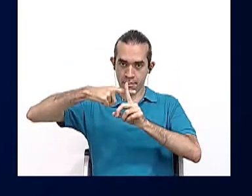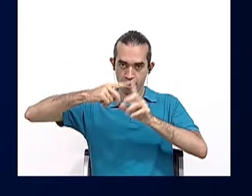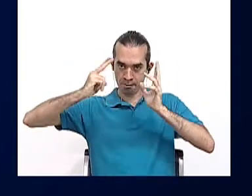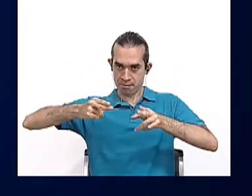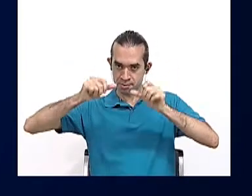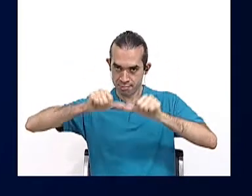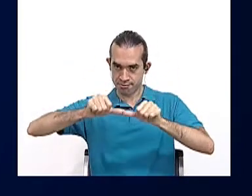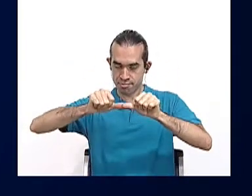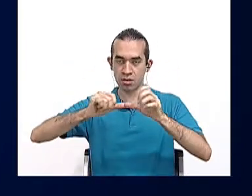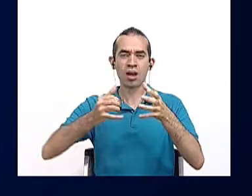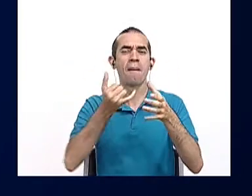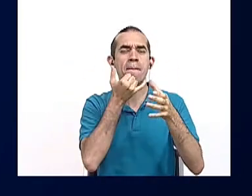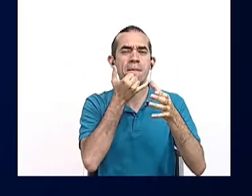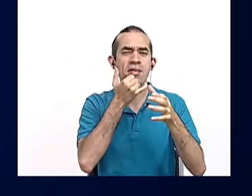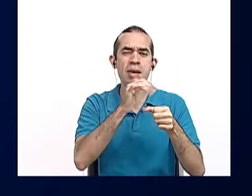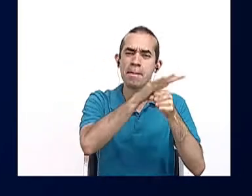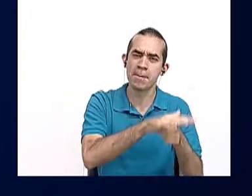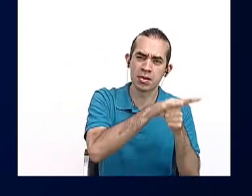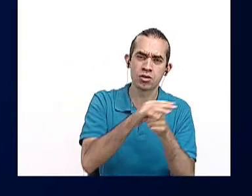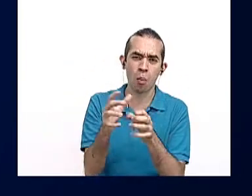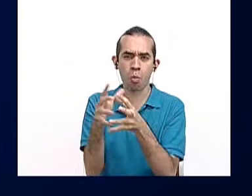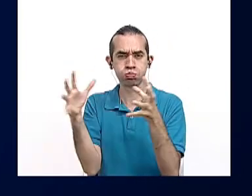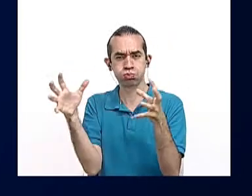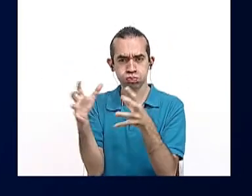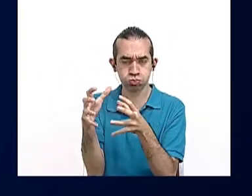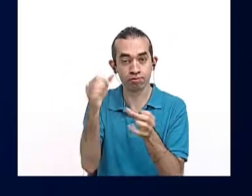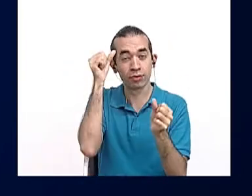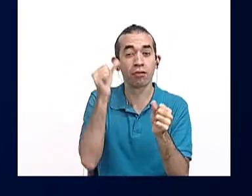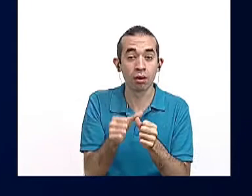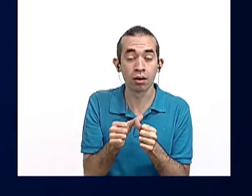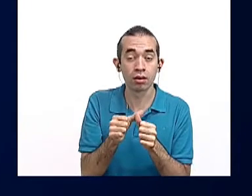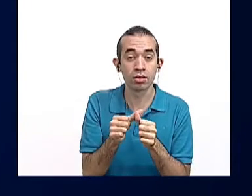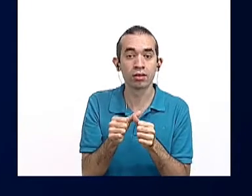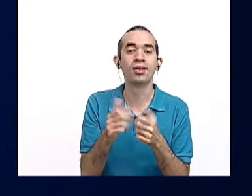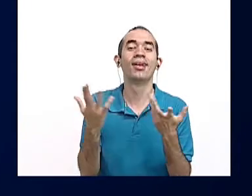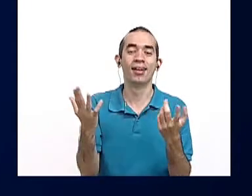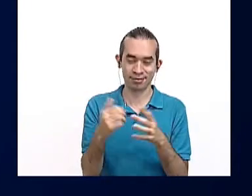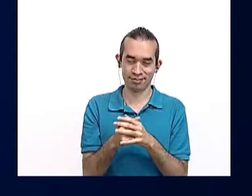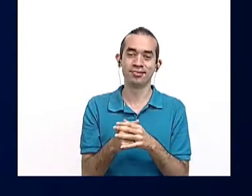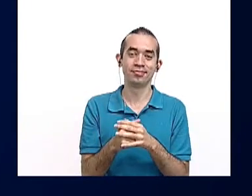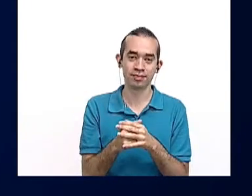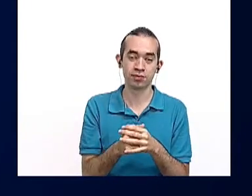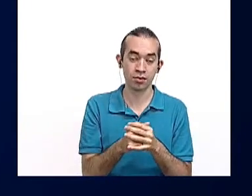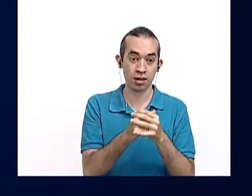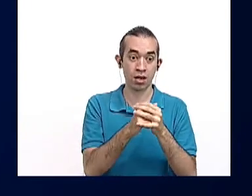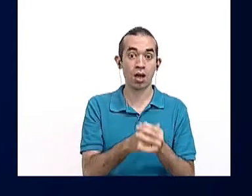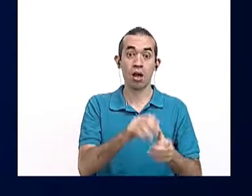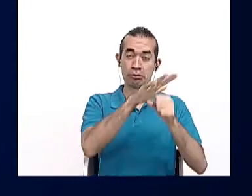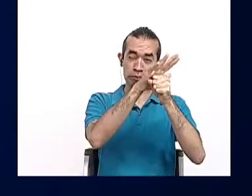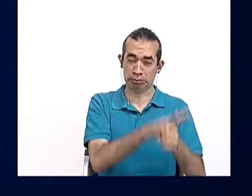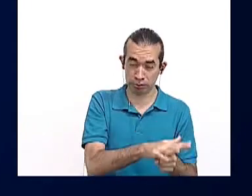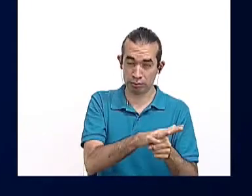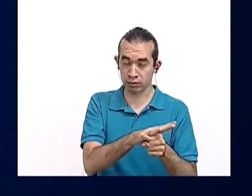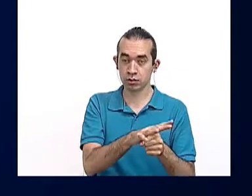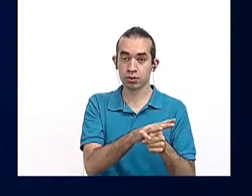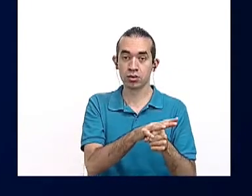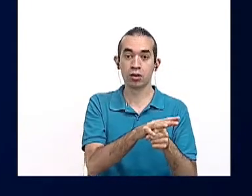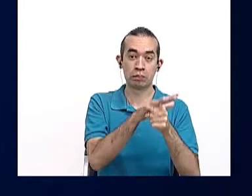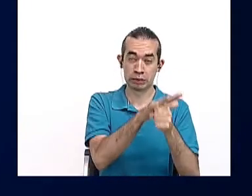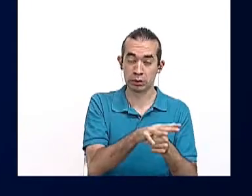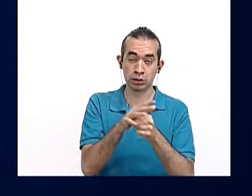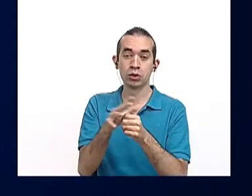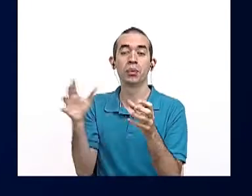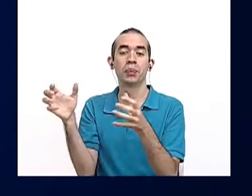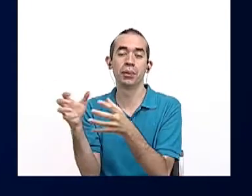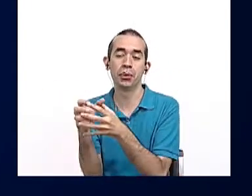pasaba con la presión y el volumen? ¿Se acuerdan? Son inversamente proporcionales. Muy bien, prestaron